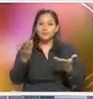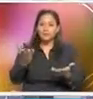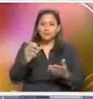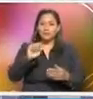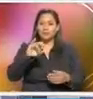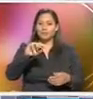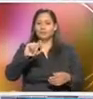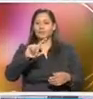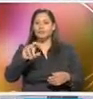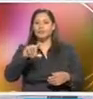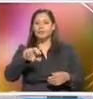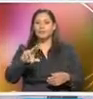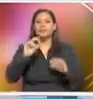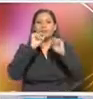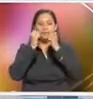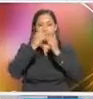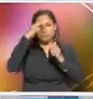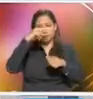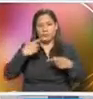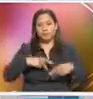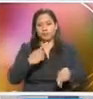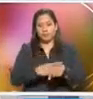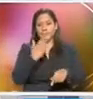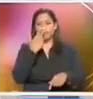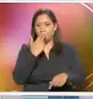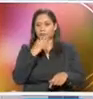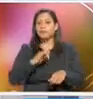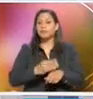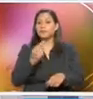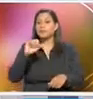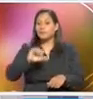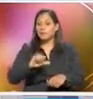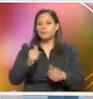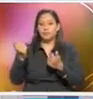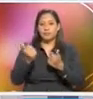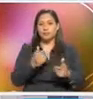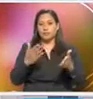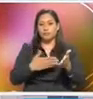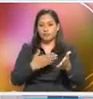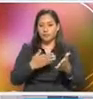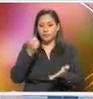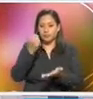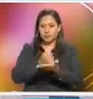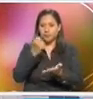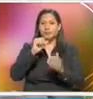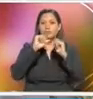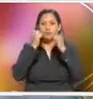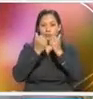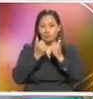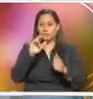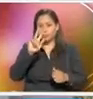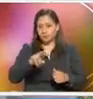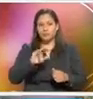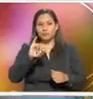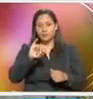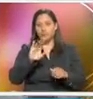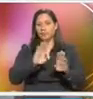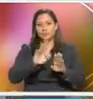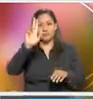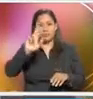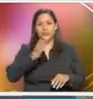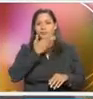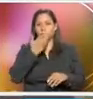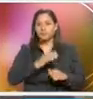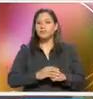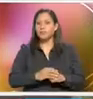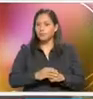que nos visita de la Asociación Mexicana de Diabetes, porque el día de hoy nos traes una receta avalada por la asociación, ¿verdad? Exacto, como todos los martes.